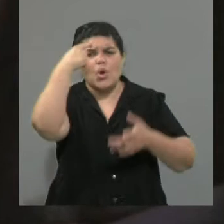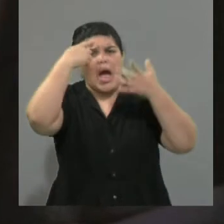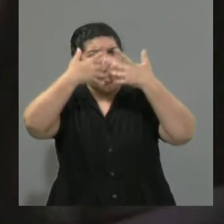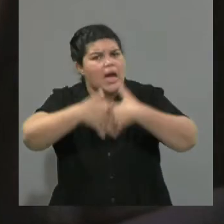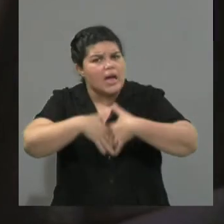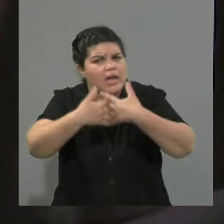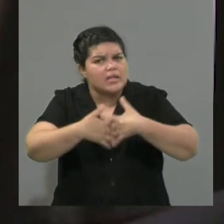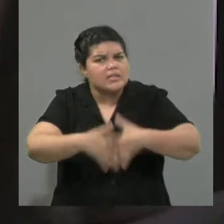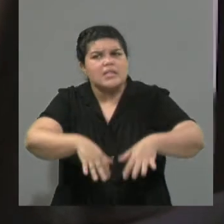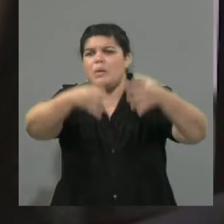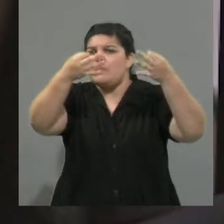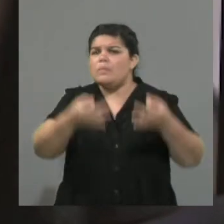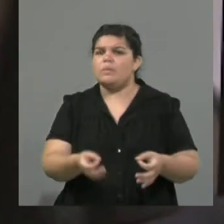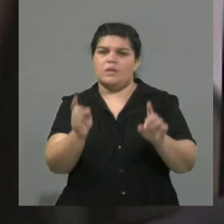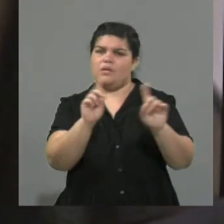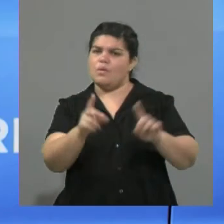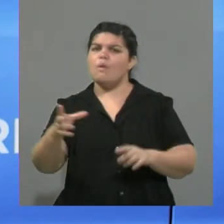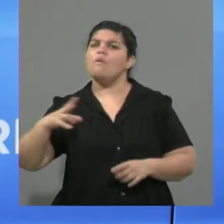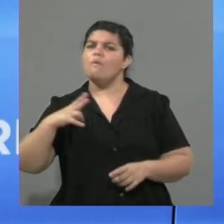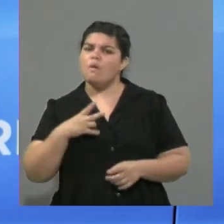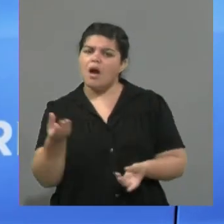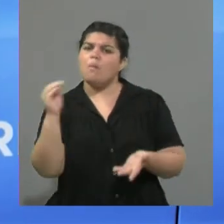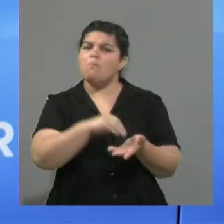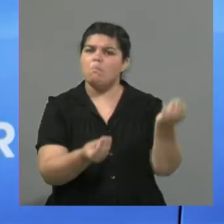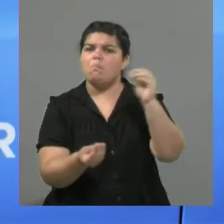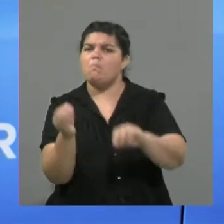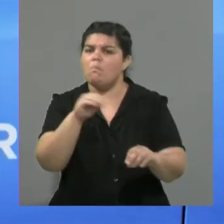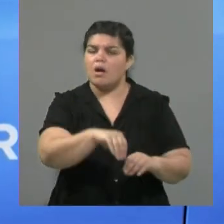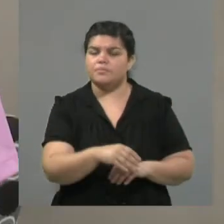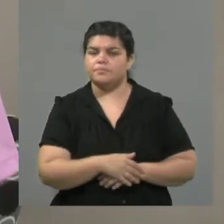ciudadanos que salimos a la calle para tener más seguridad. La